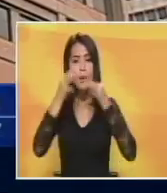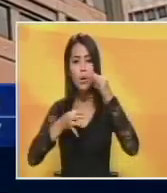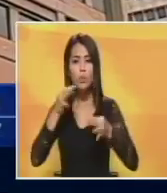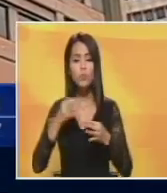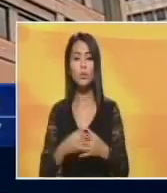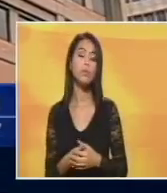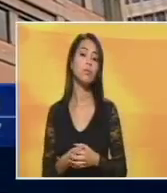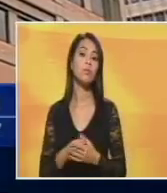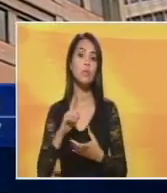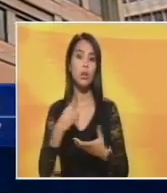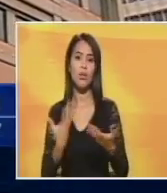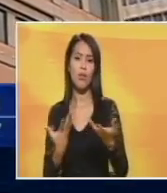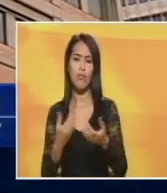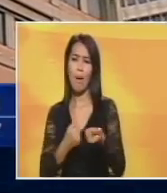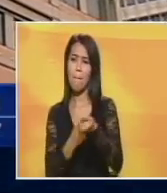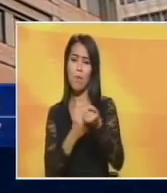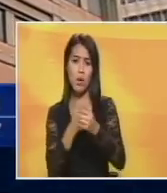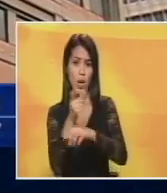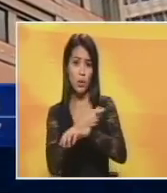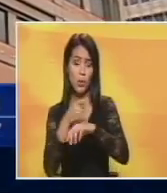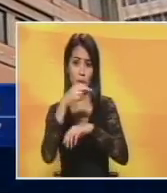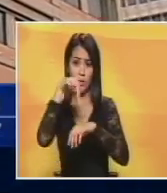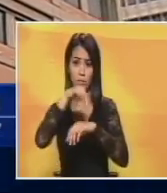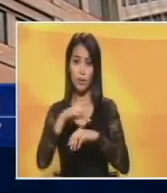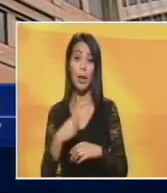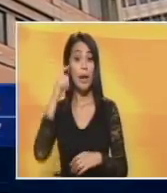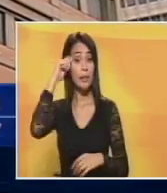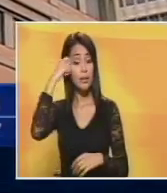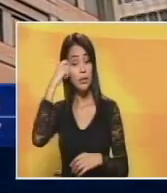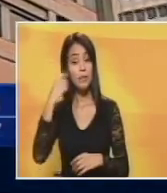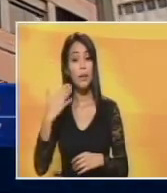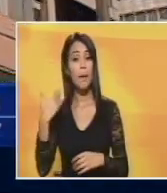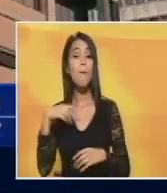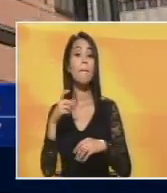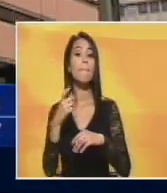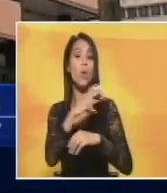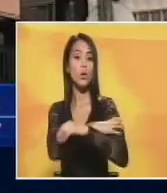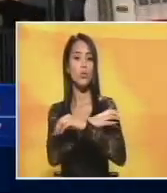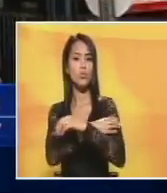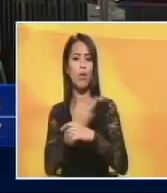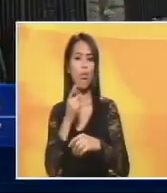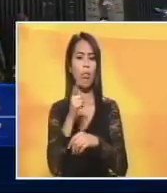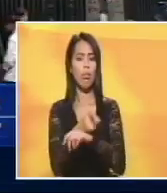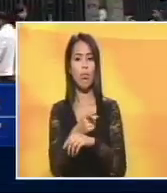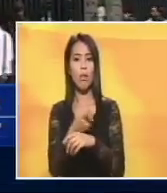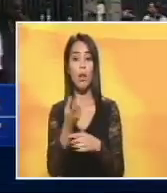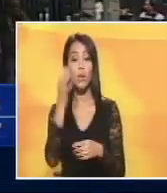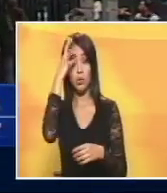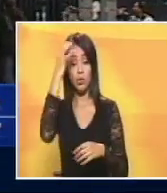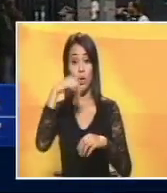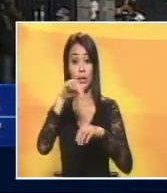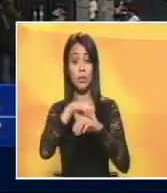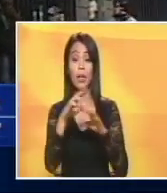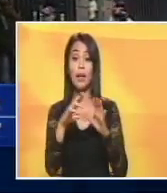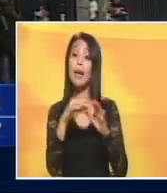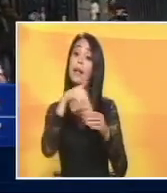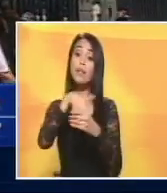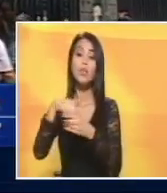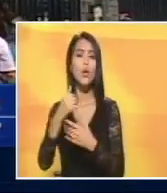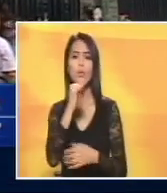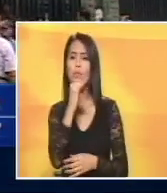juicio solo favorecen al gobierno nacional. Recordemos que dirigentes de oposición han acusado al Consejo Nacional Electoral de no